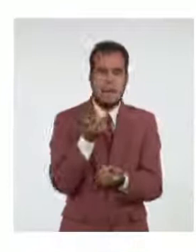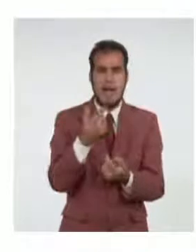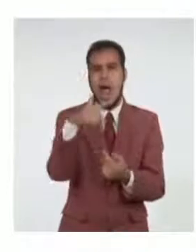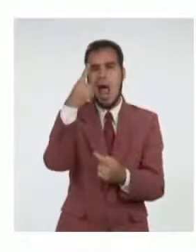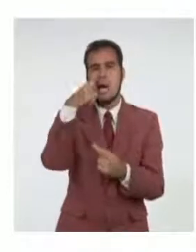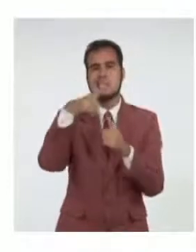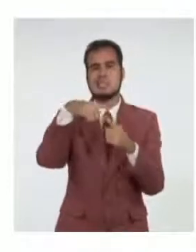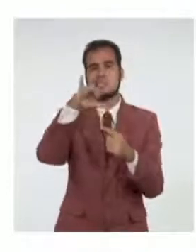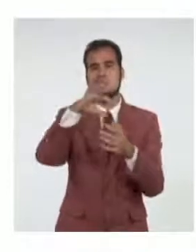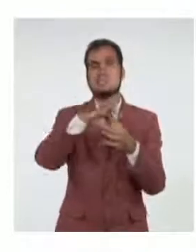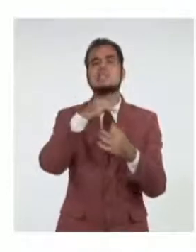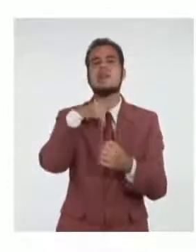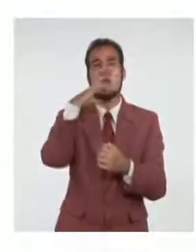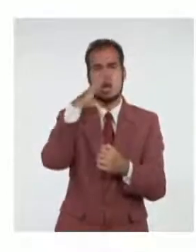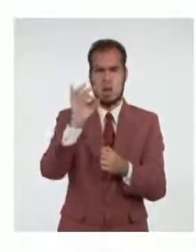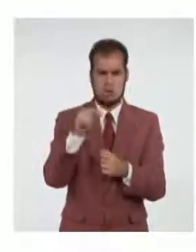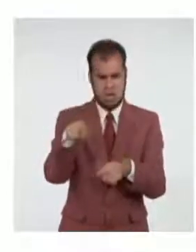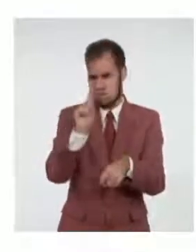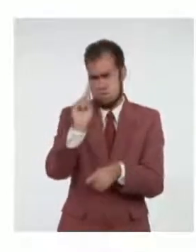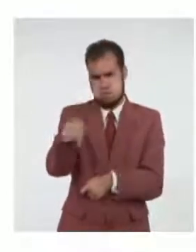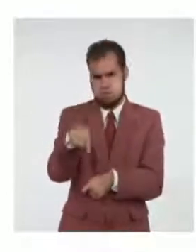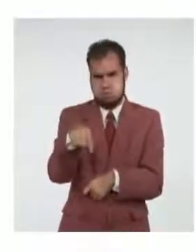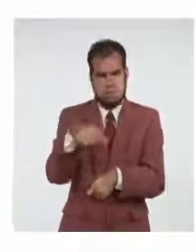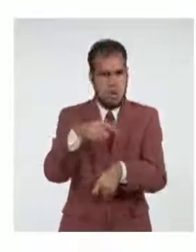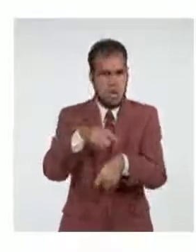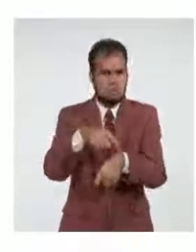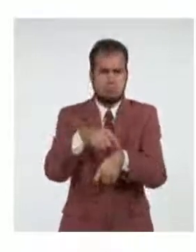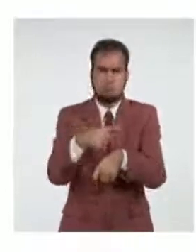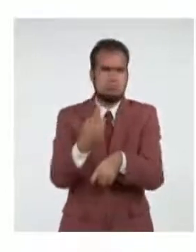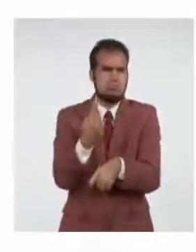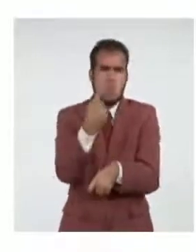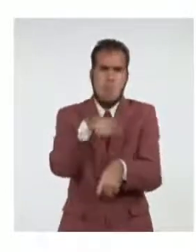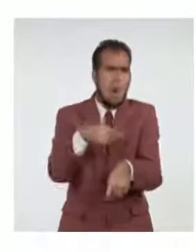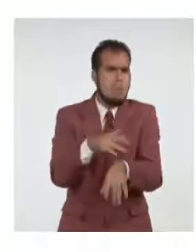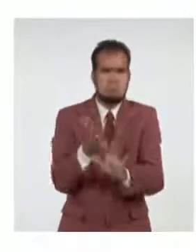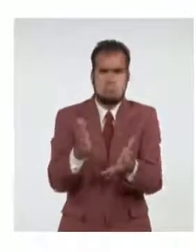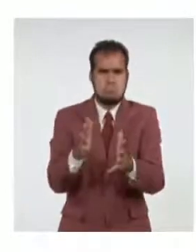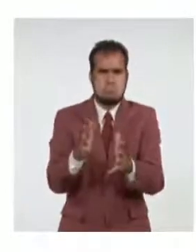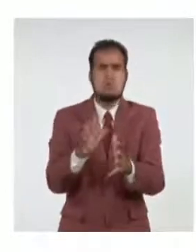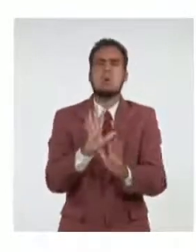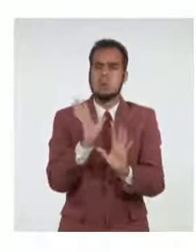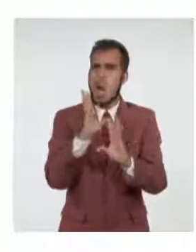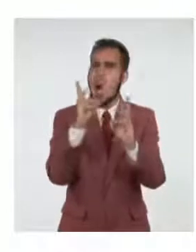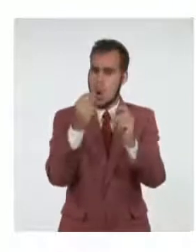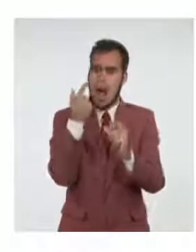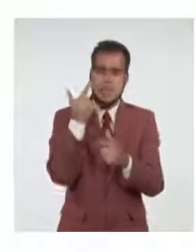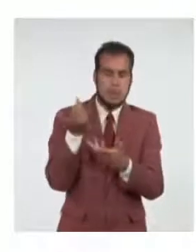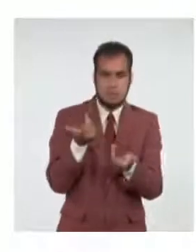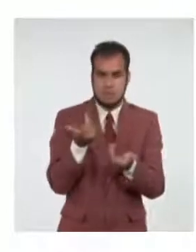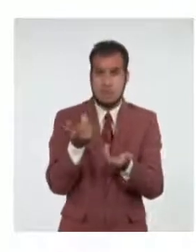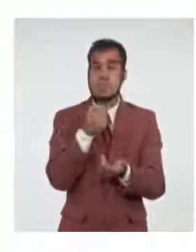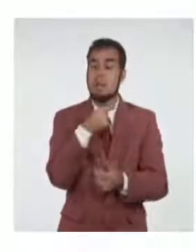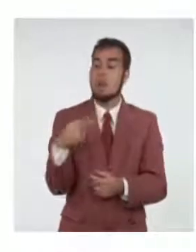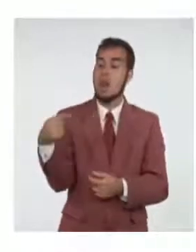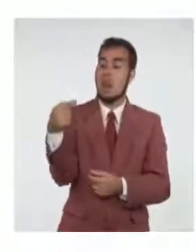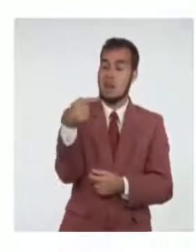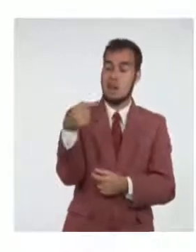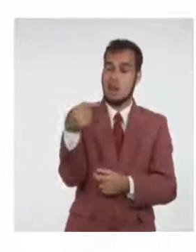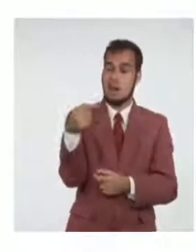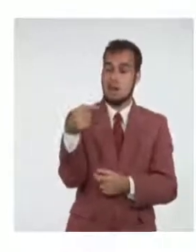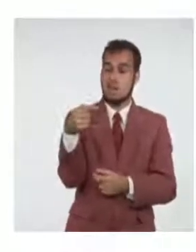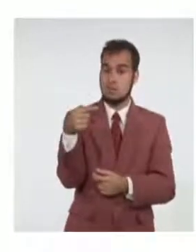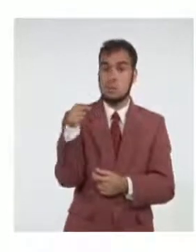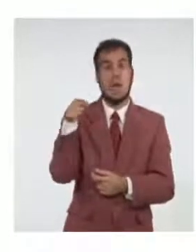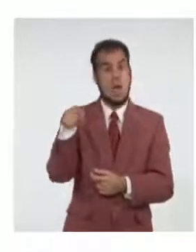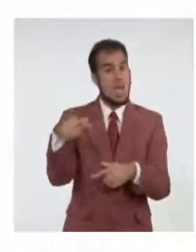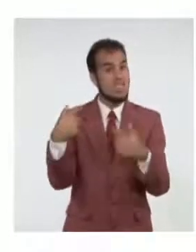de horas, está el resultado. Y si es negativo, de todas formas se mantiene en